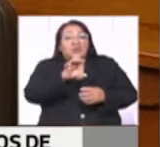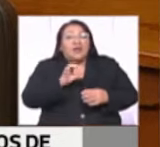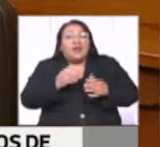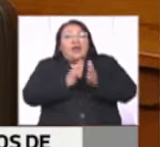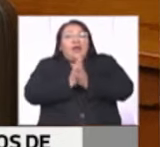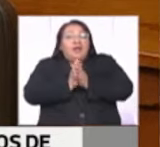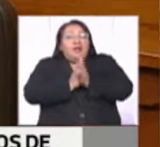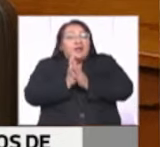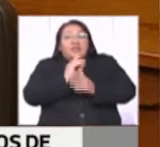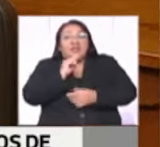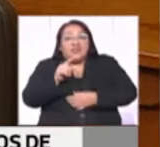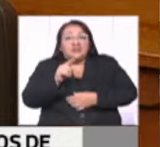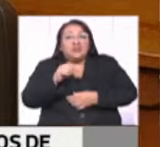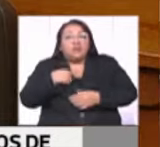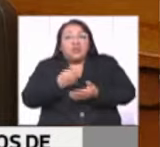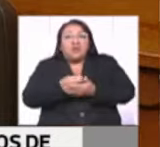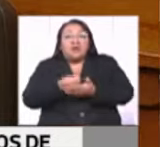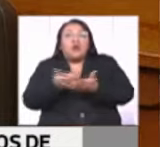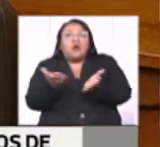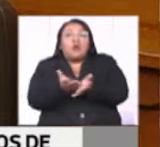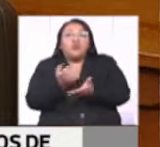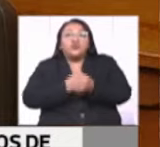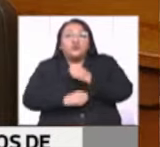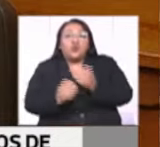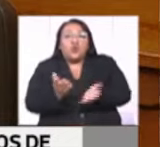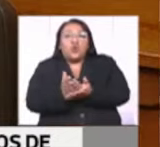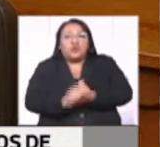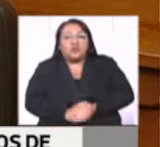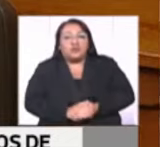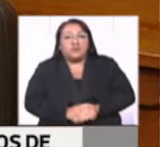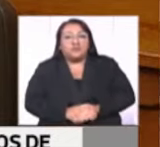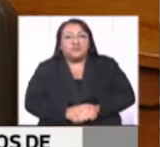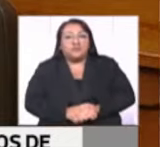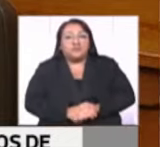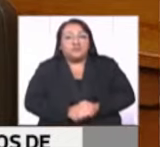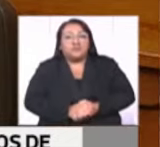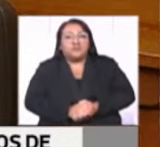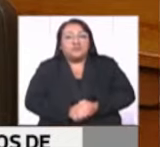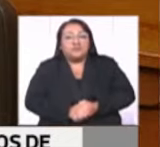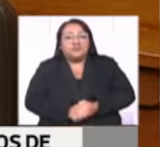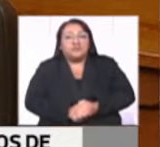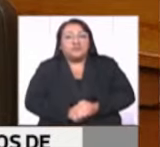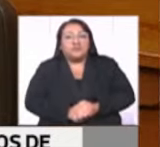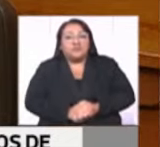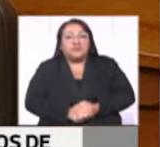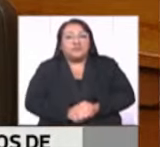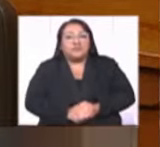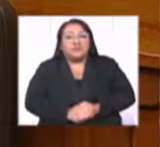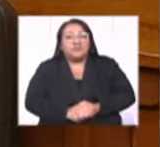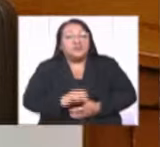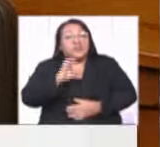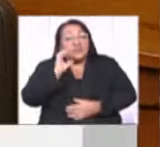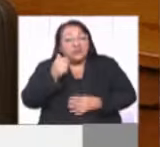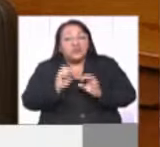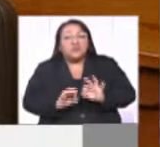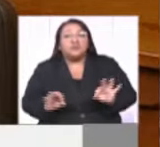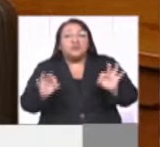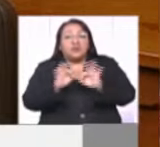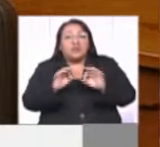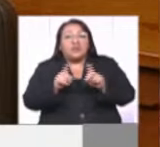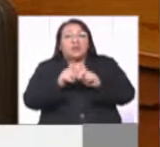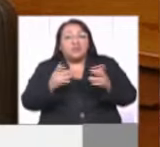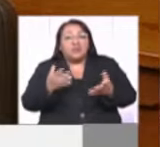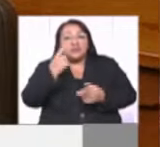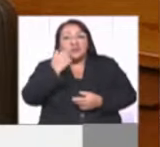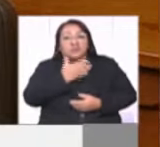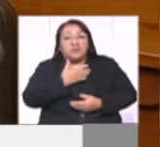poder pagar la colegiatura de su hijo para que sea digno de aspirar a un trabajo como profesional. Y creo que es importante también, señor